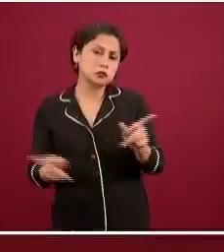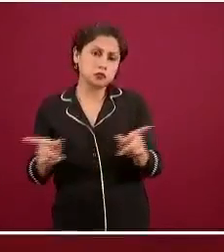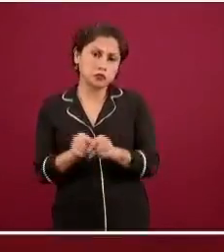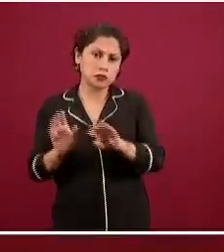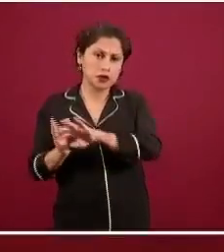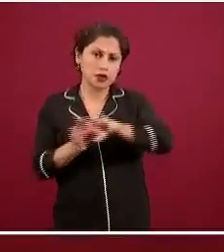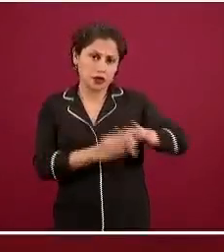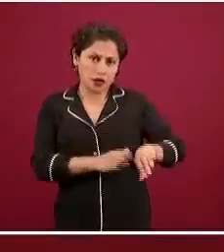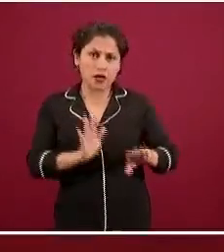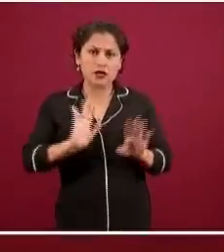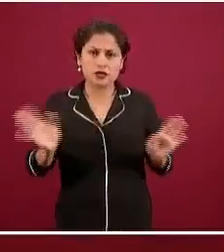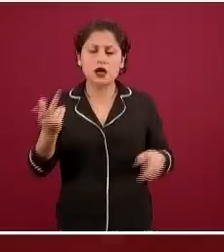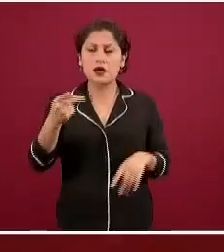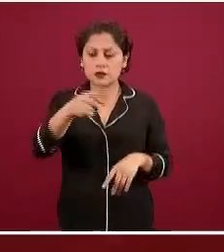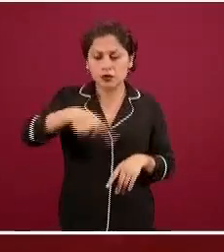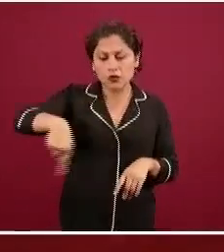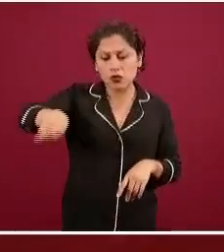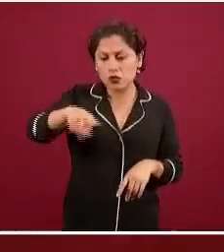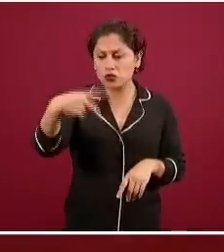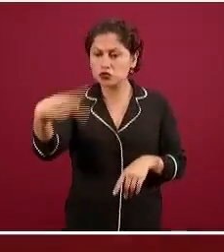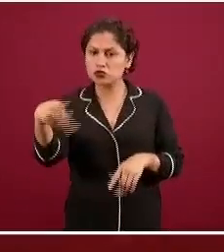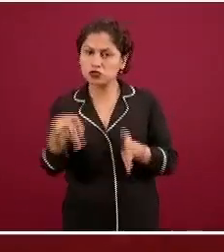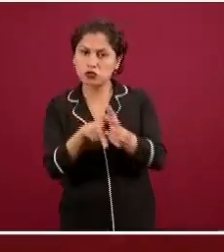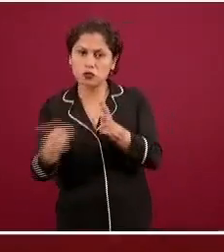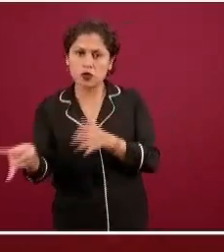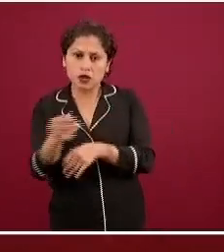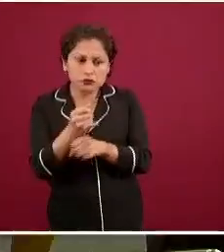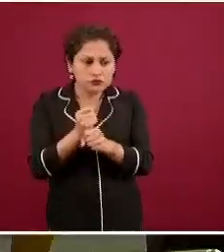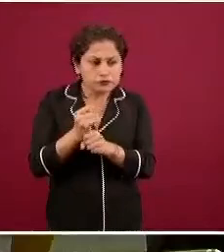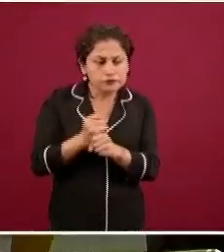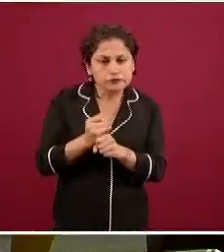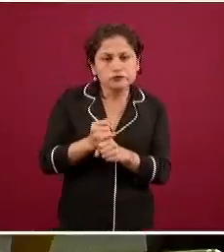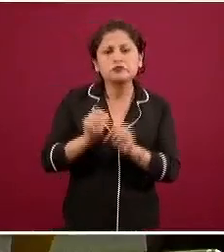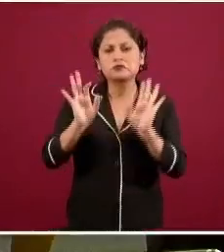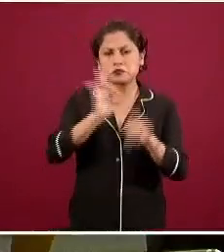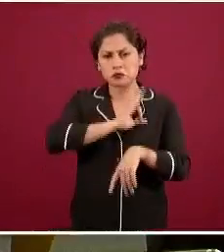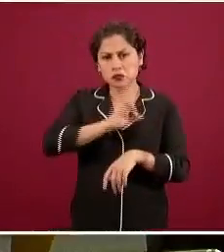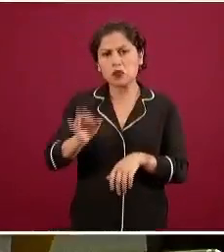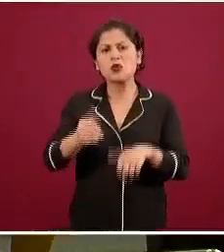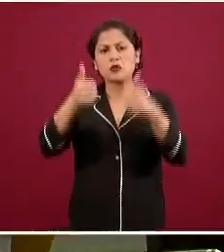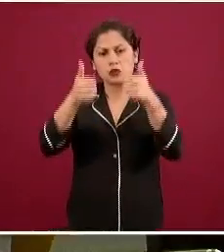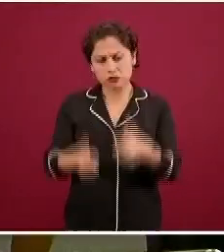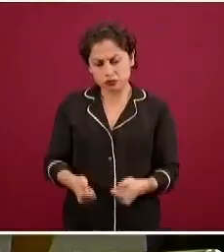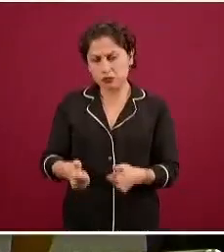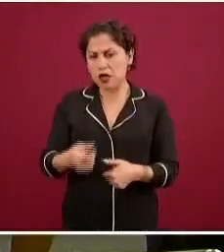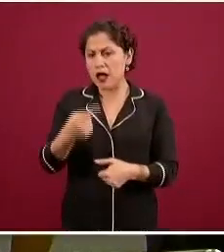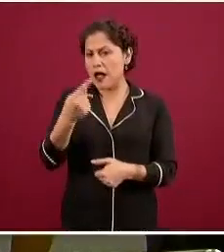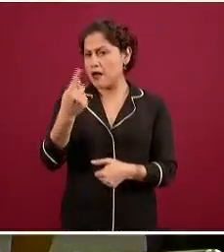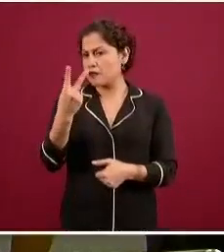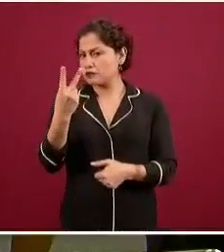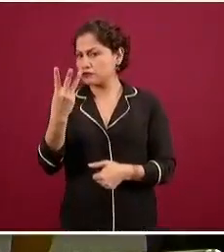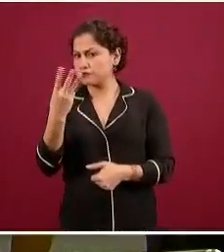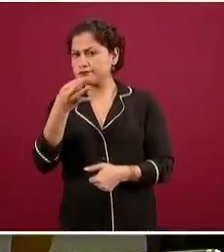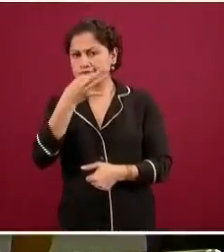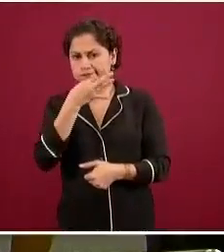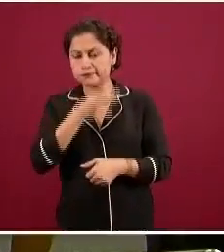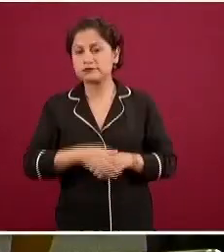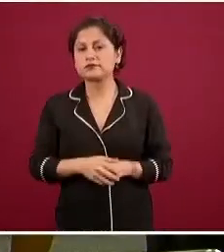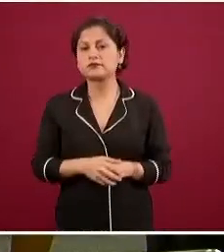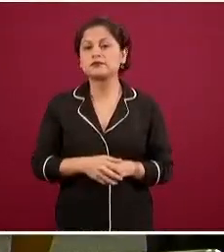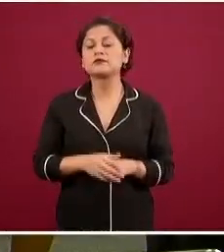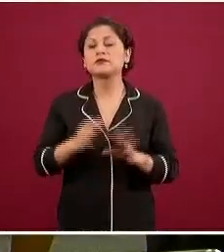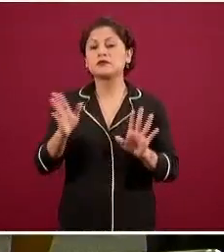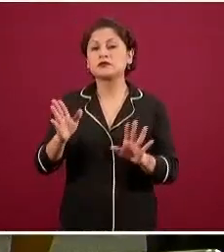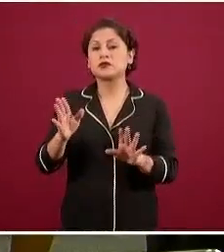conversación, pero creo que es razonable, ustedes tienen que hacer sus notas y podemos tomarnos unos minutos. Entonces, última pregunta al aire y luego